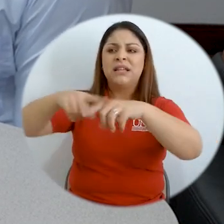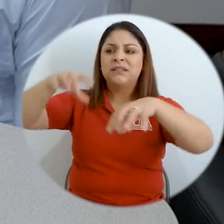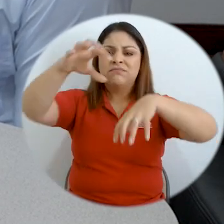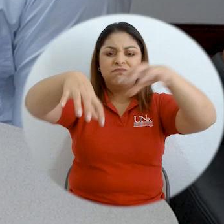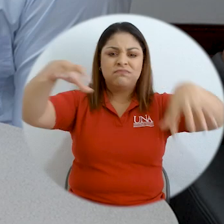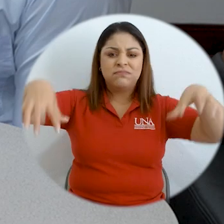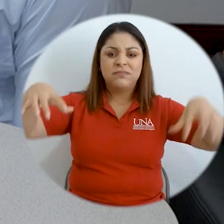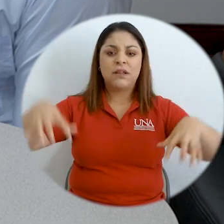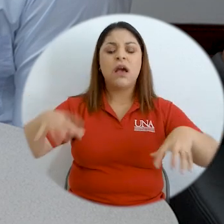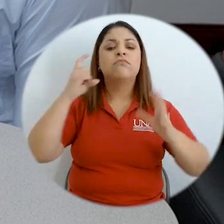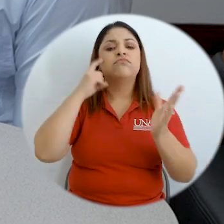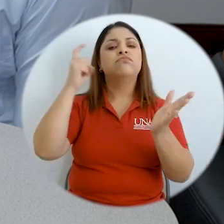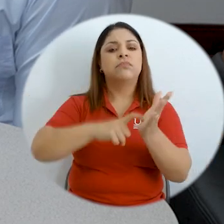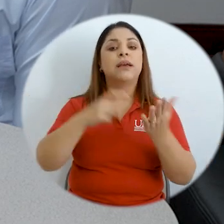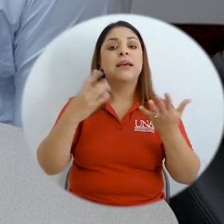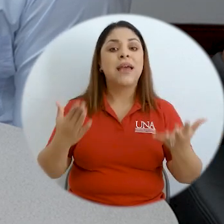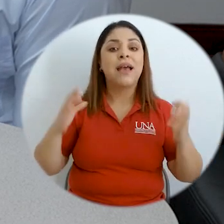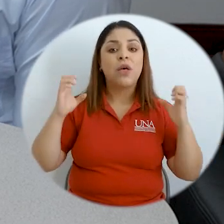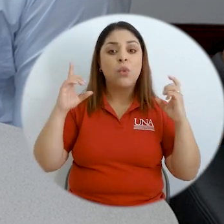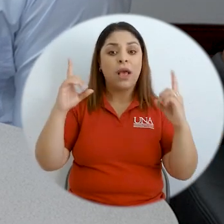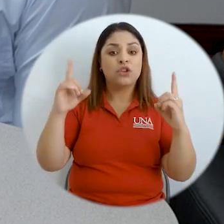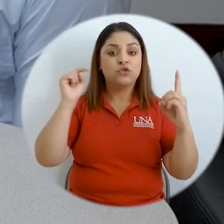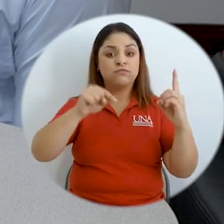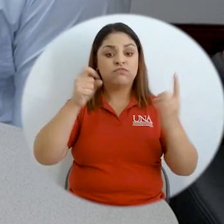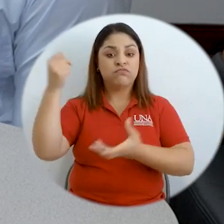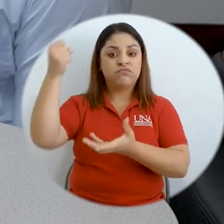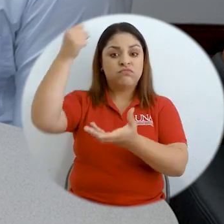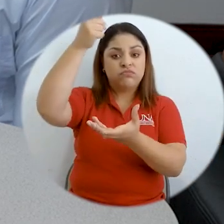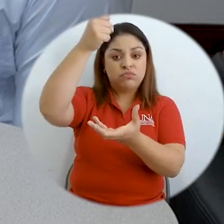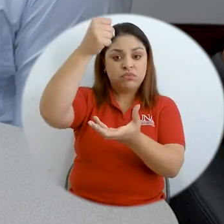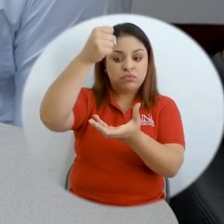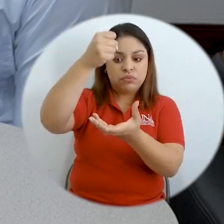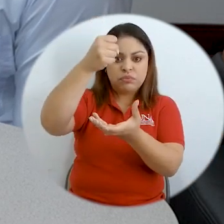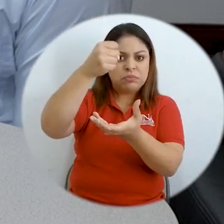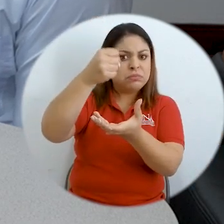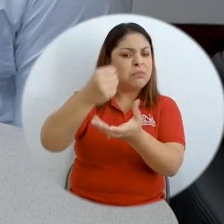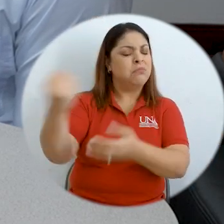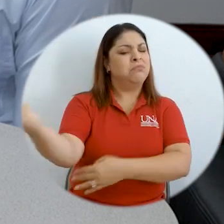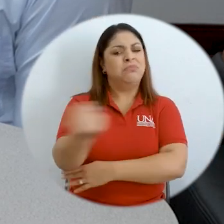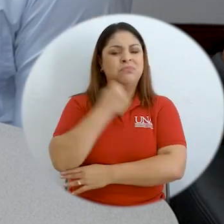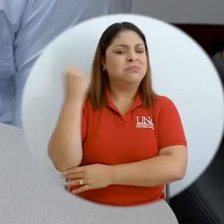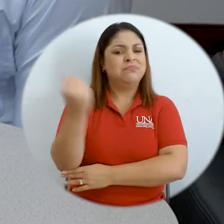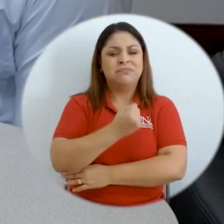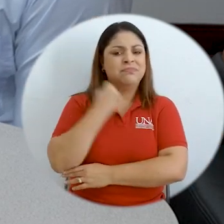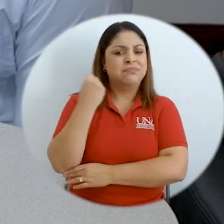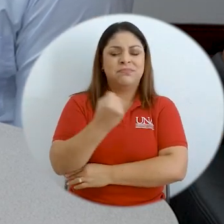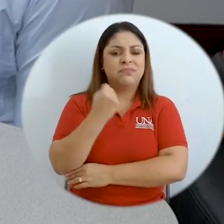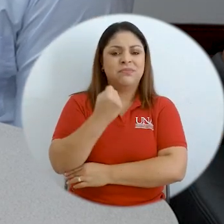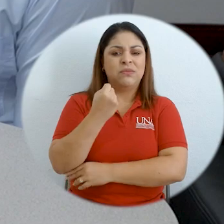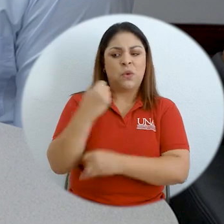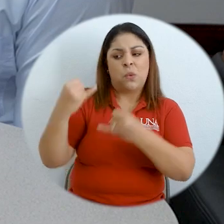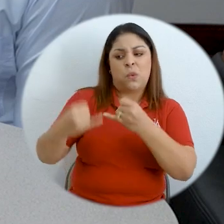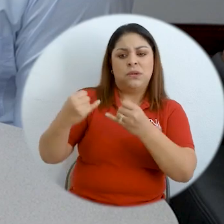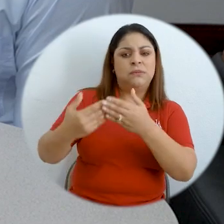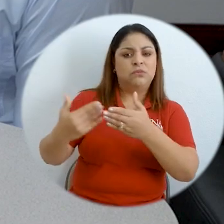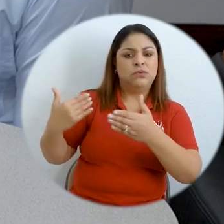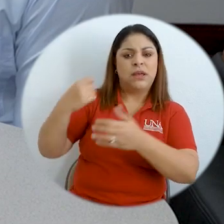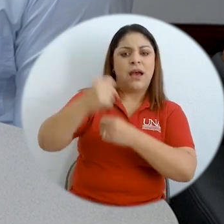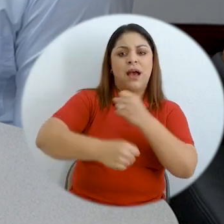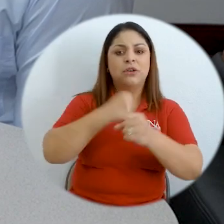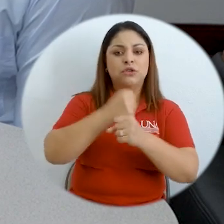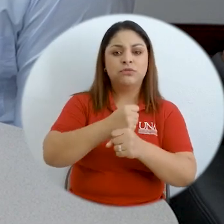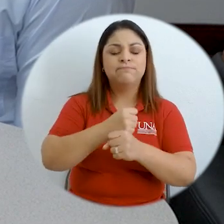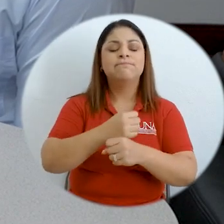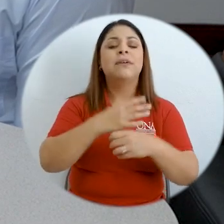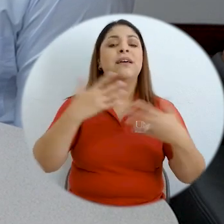donde reconocemos que la inversión en educación ha venido disminuyendo tremendamente en los últimos años,